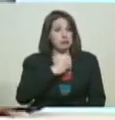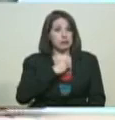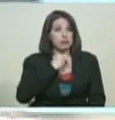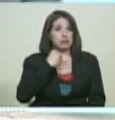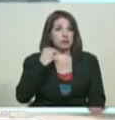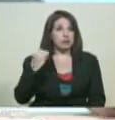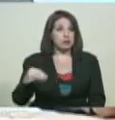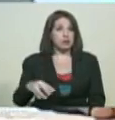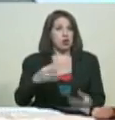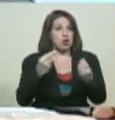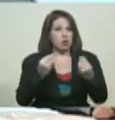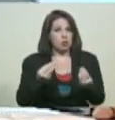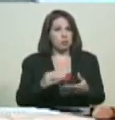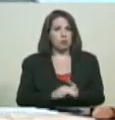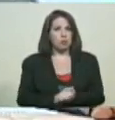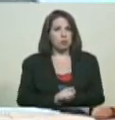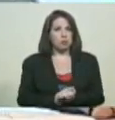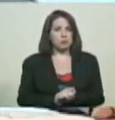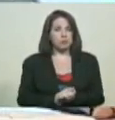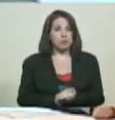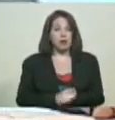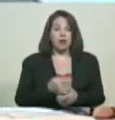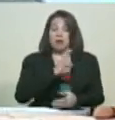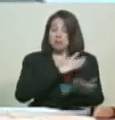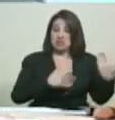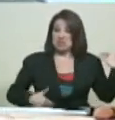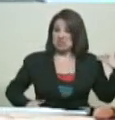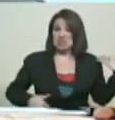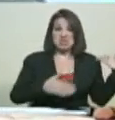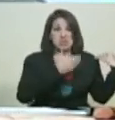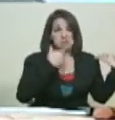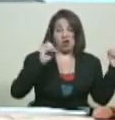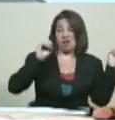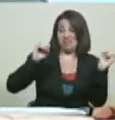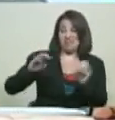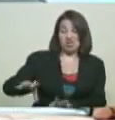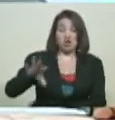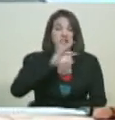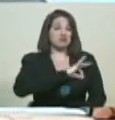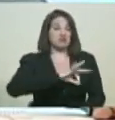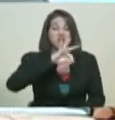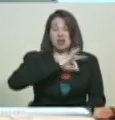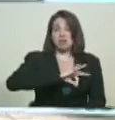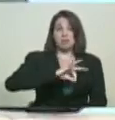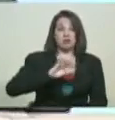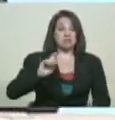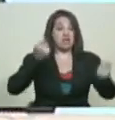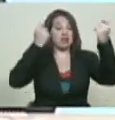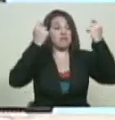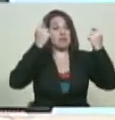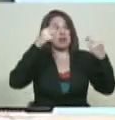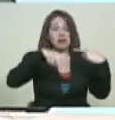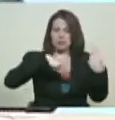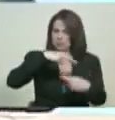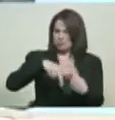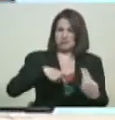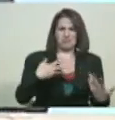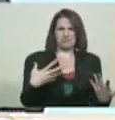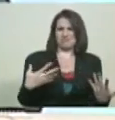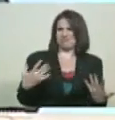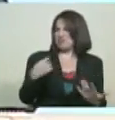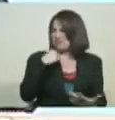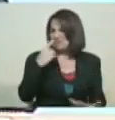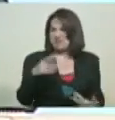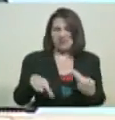presidente abandone el socialismo por ahora y salve la revolución y yo le decía de qué revolución